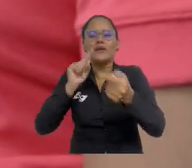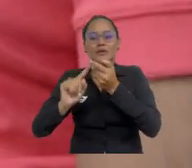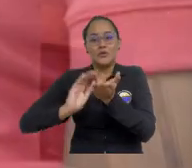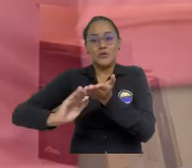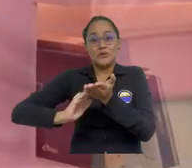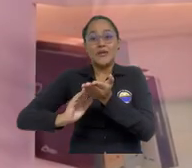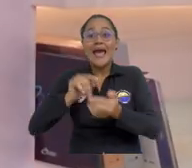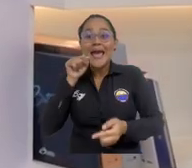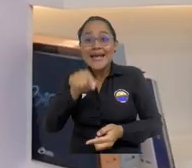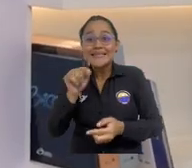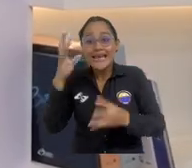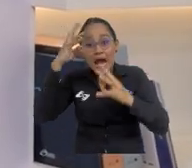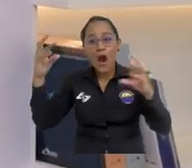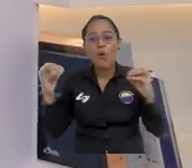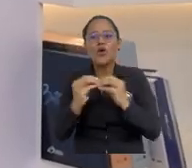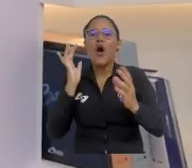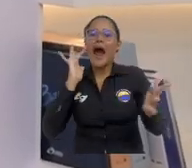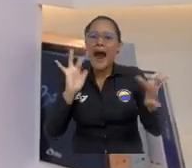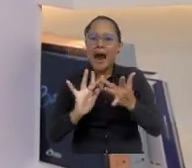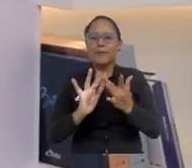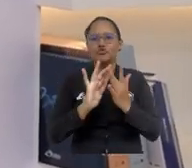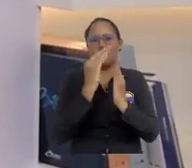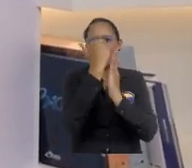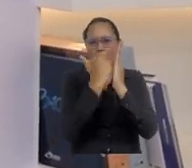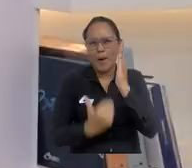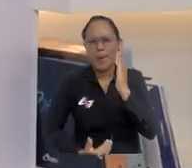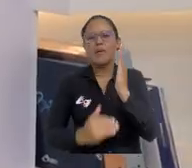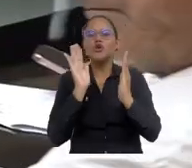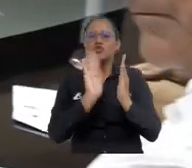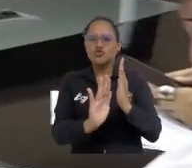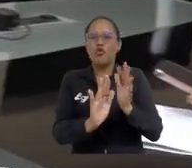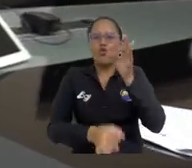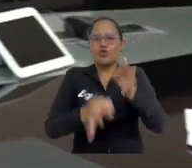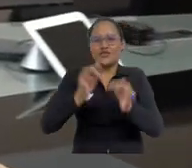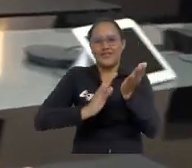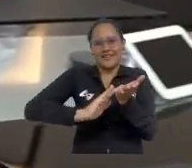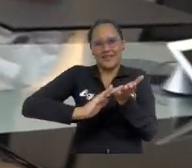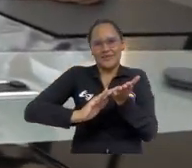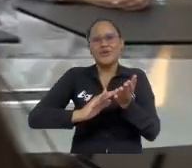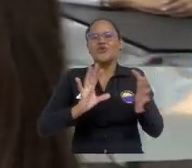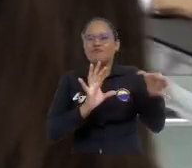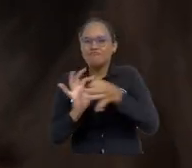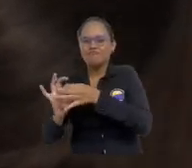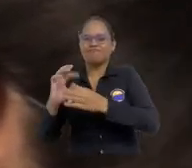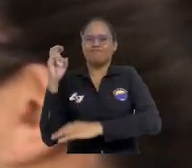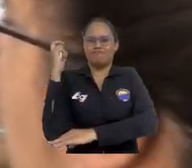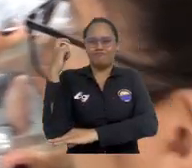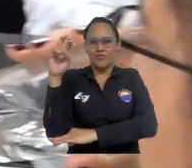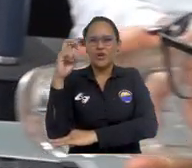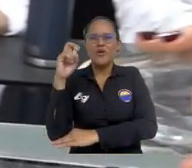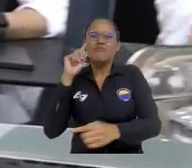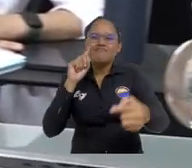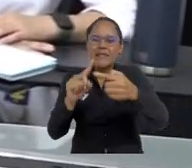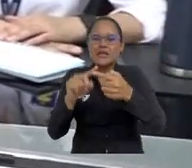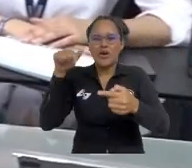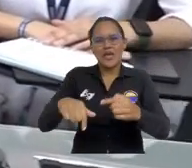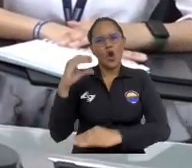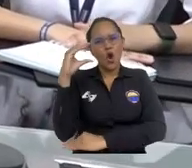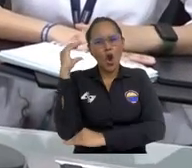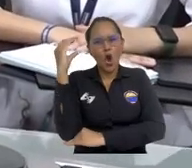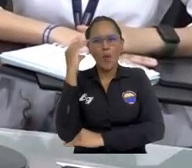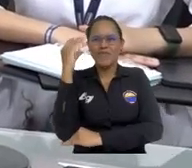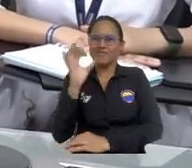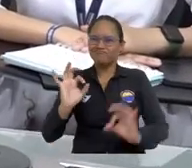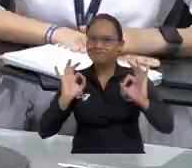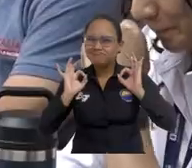unas obligaciones. Este acuerdo se remonta al Manual de Justicia Restaurativa adoptado por la Fiscalía, donde buscan implementar el programa de